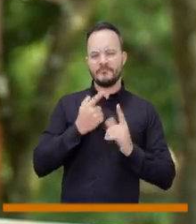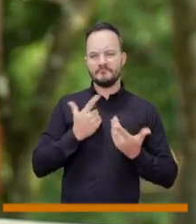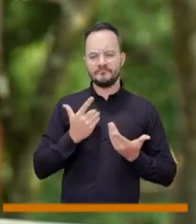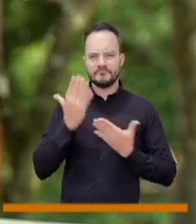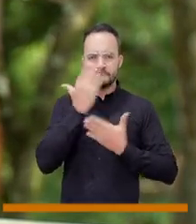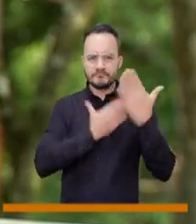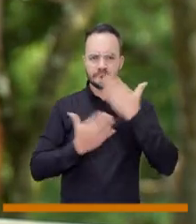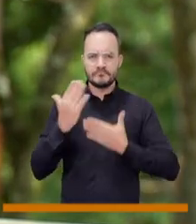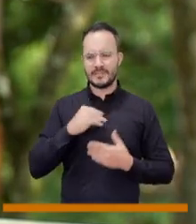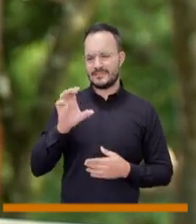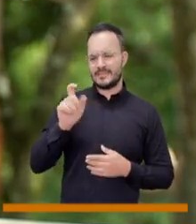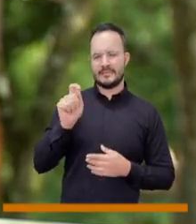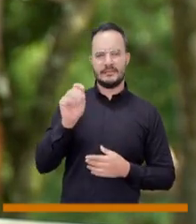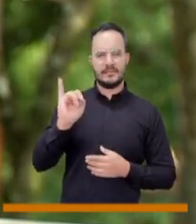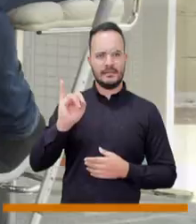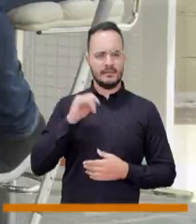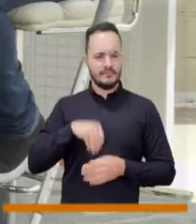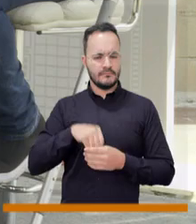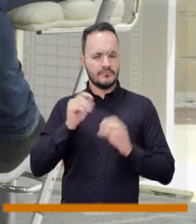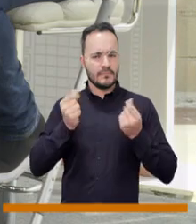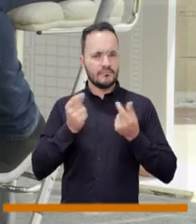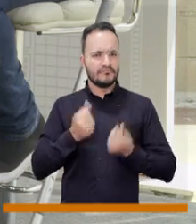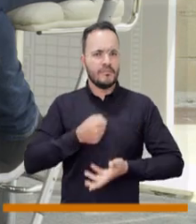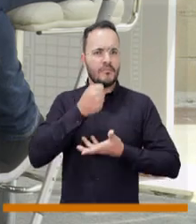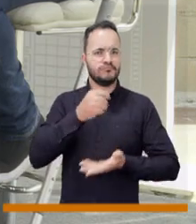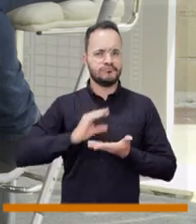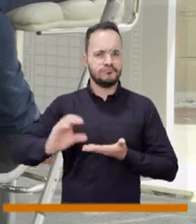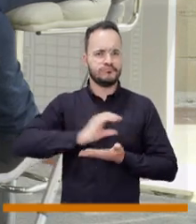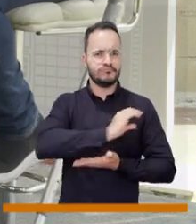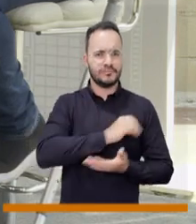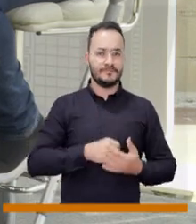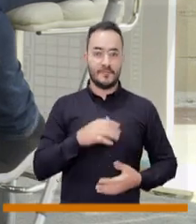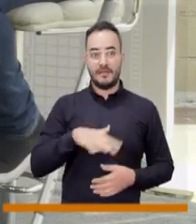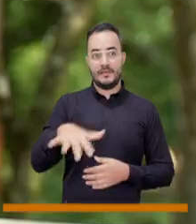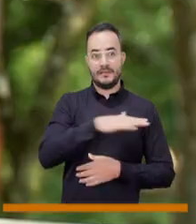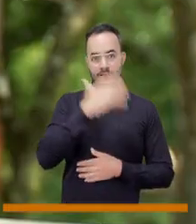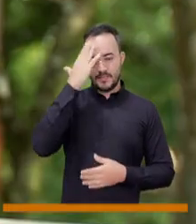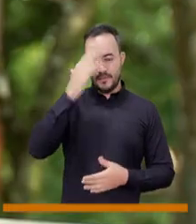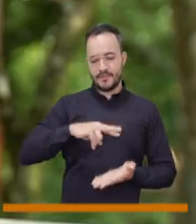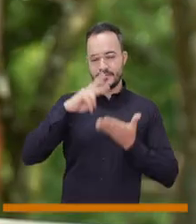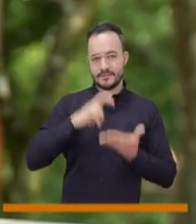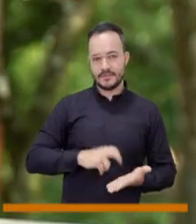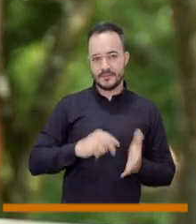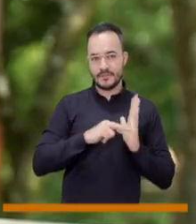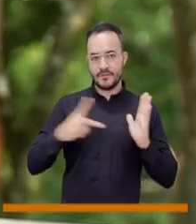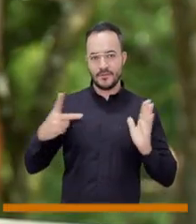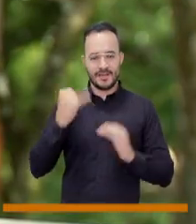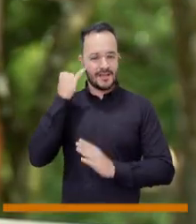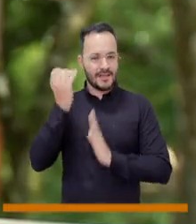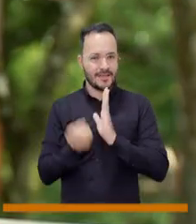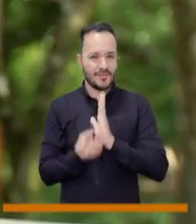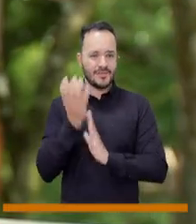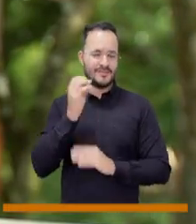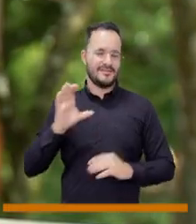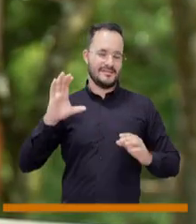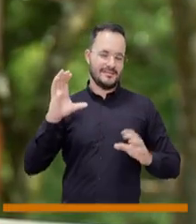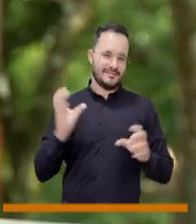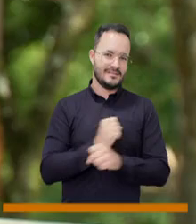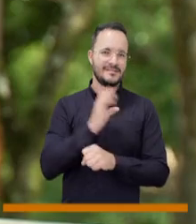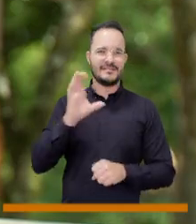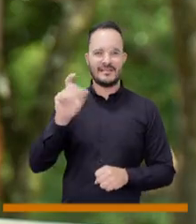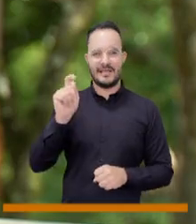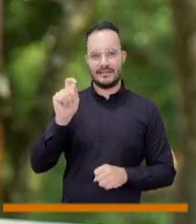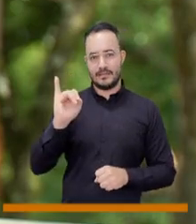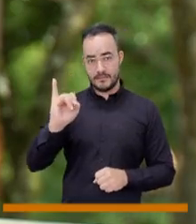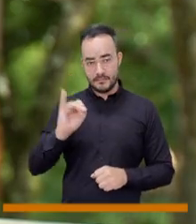del Fondo Distrital CTI? Si queremos ser el distrito CTI de Ciencia, Tecnología e Innovación, eso implica que